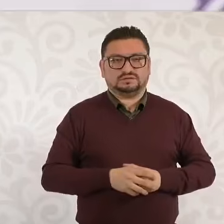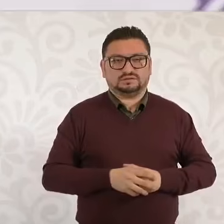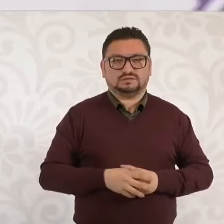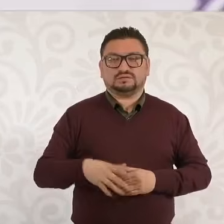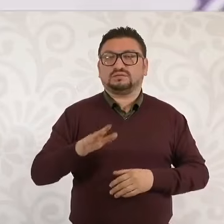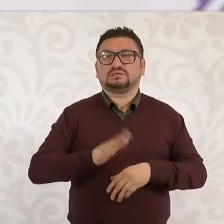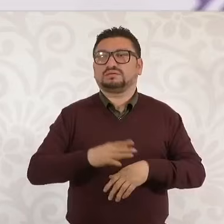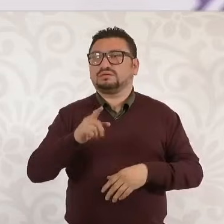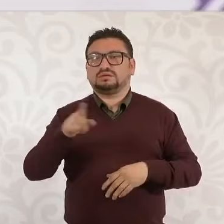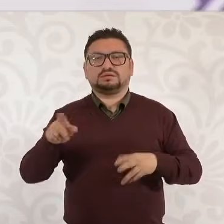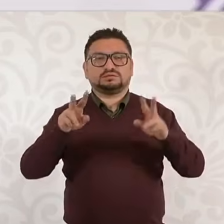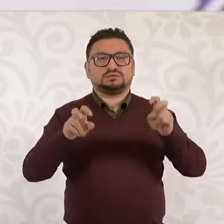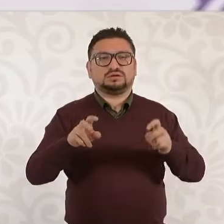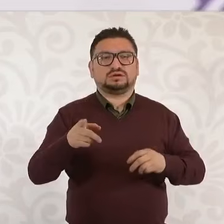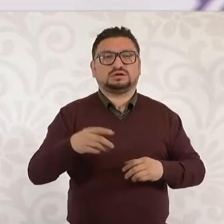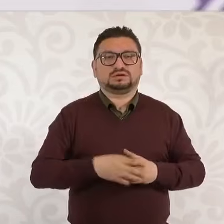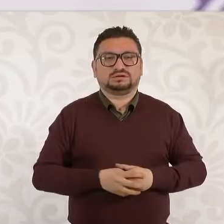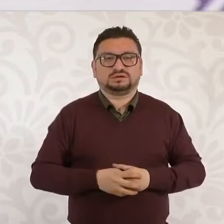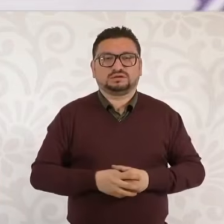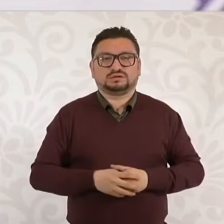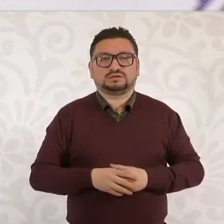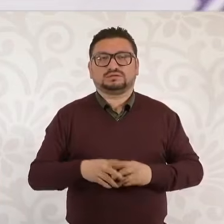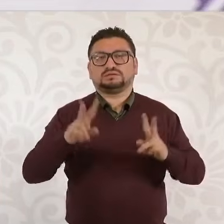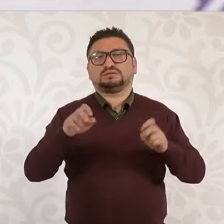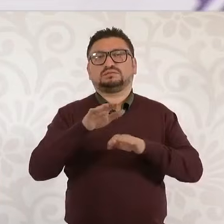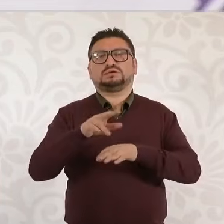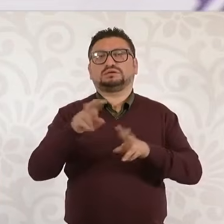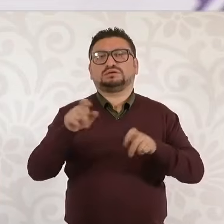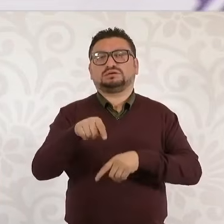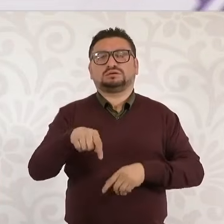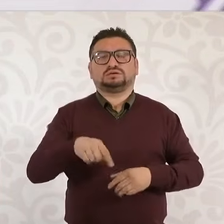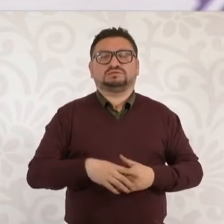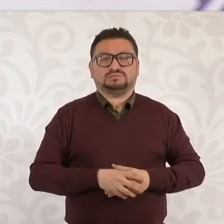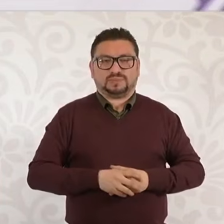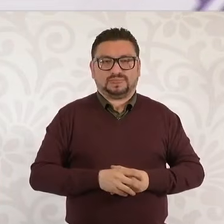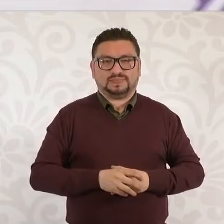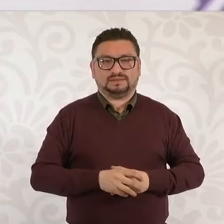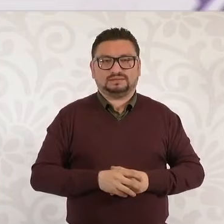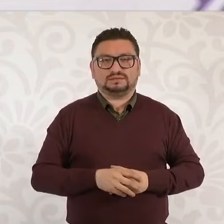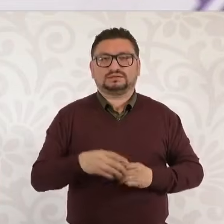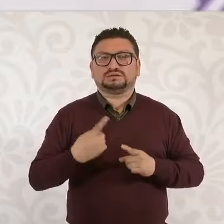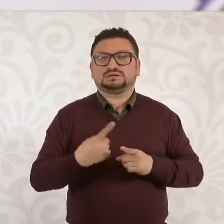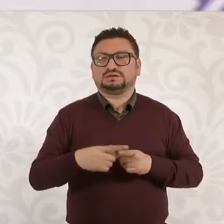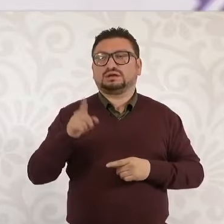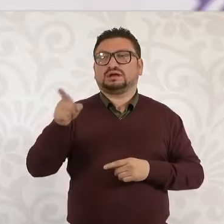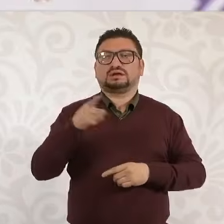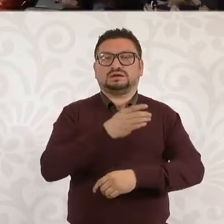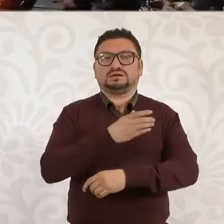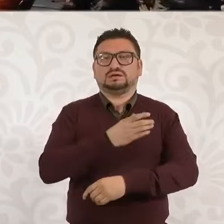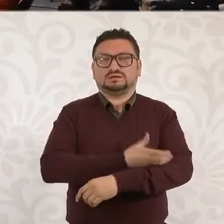Vamos con el tema, sobre el tema. A ver, ¿quién más? Acá el